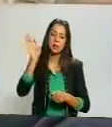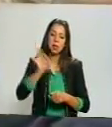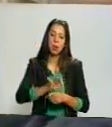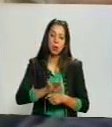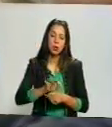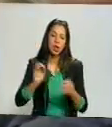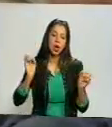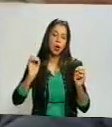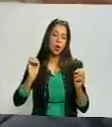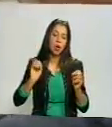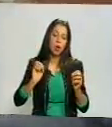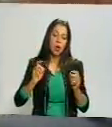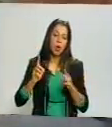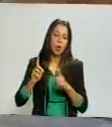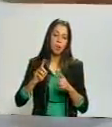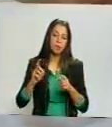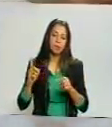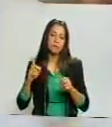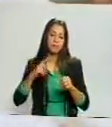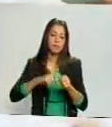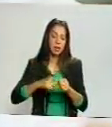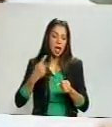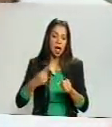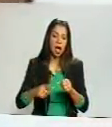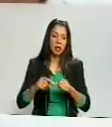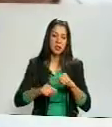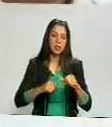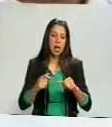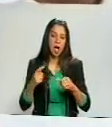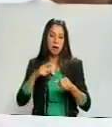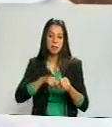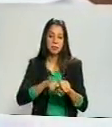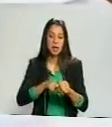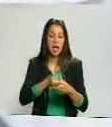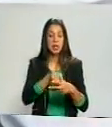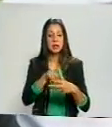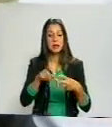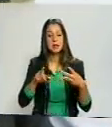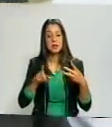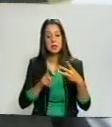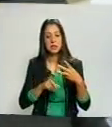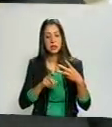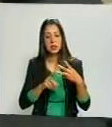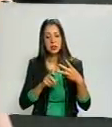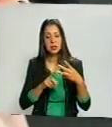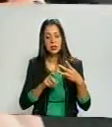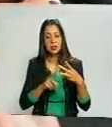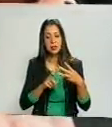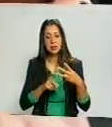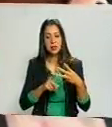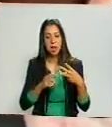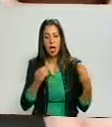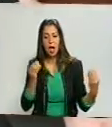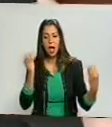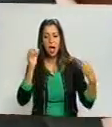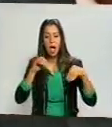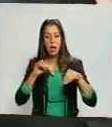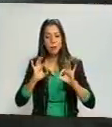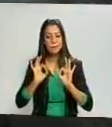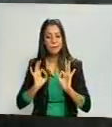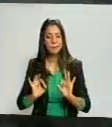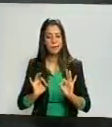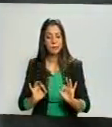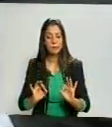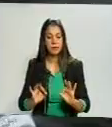55% del capital accionario. Y en tercer lugar, las alianzas estratégicas que ha